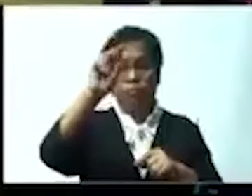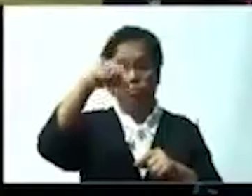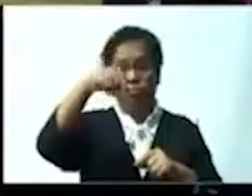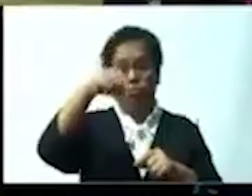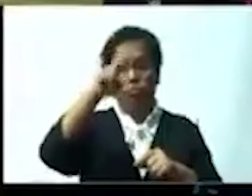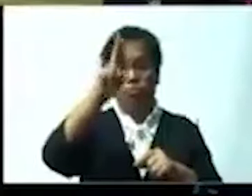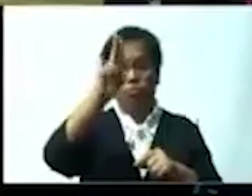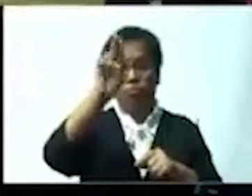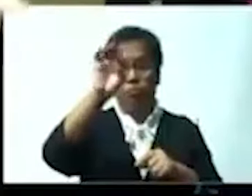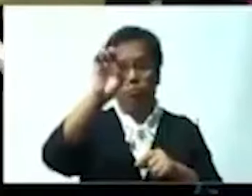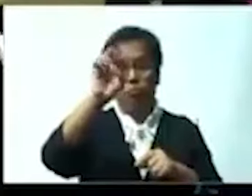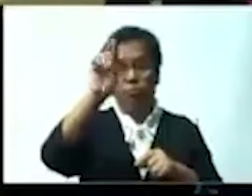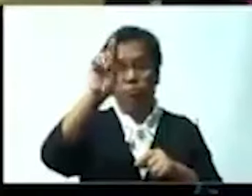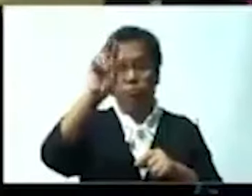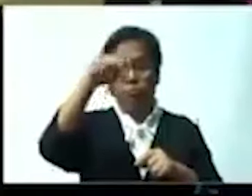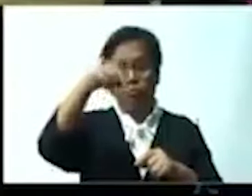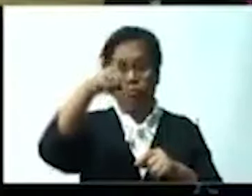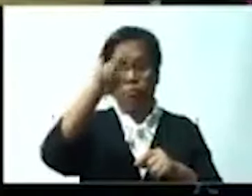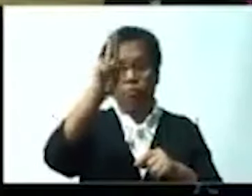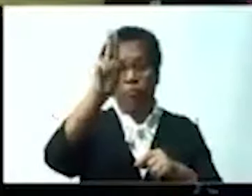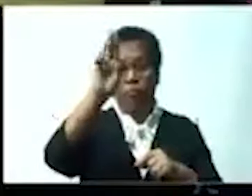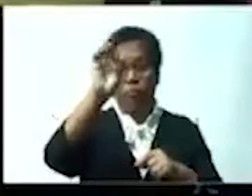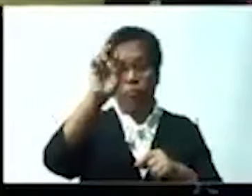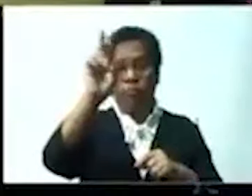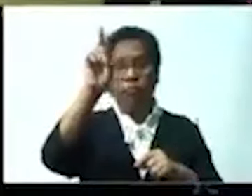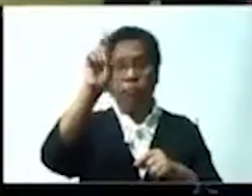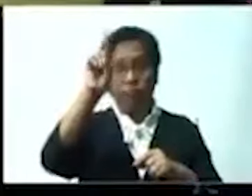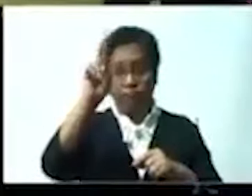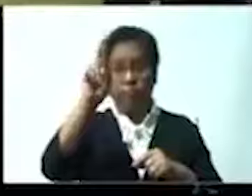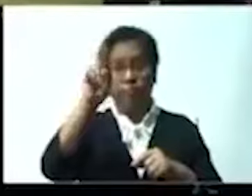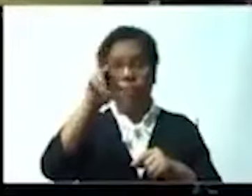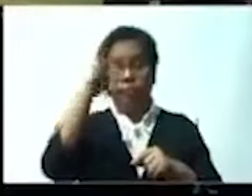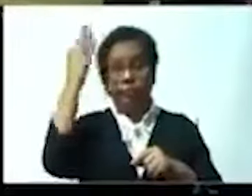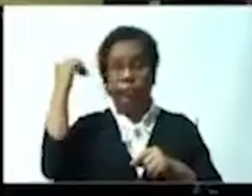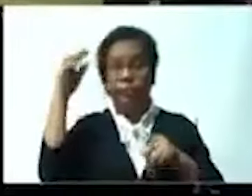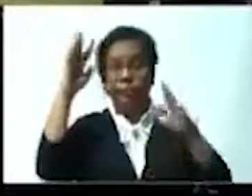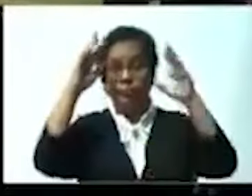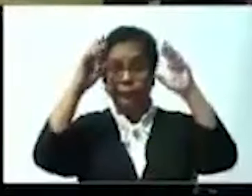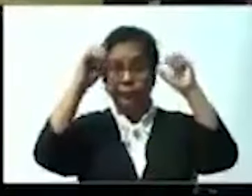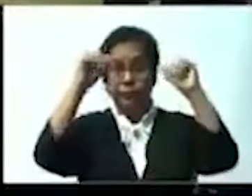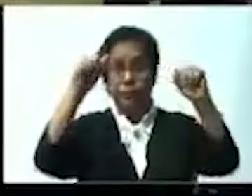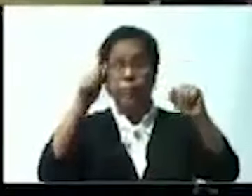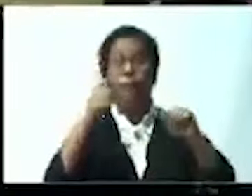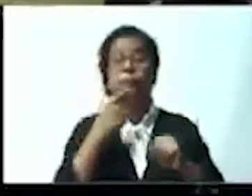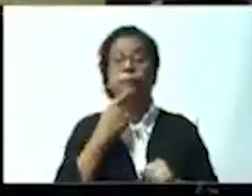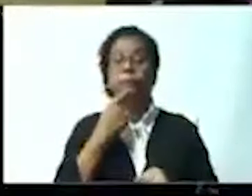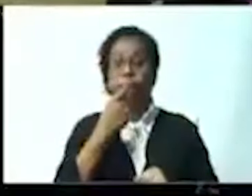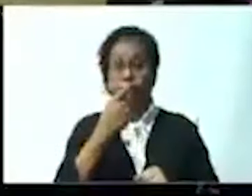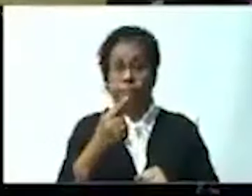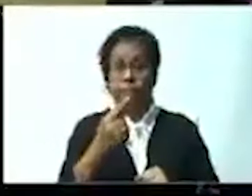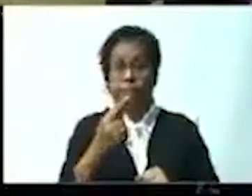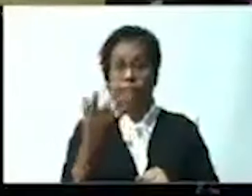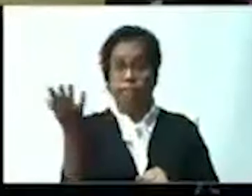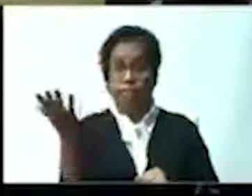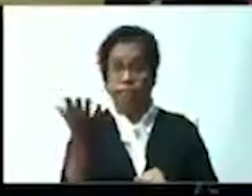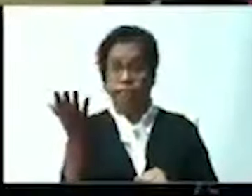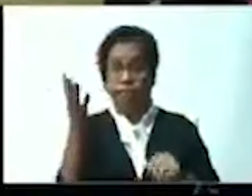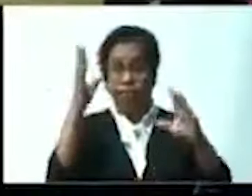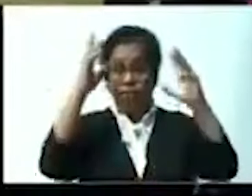nos han permitido ni en la ley ni en el contrato. Dijo que el presidente Leonel Fernández